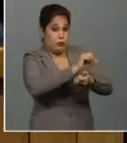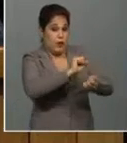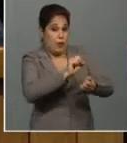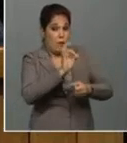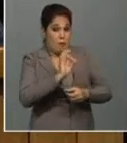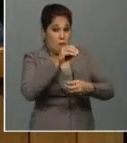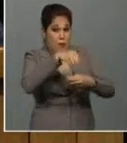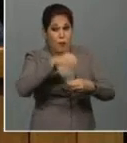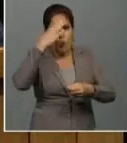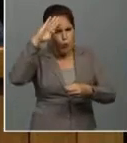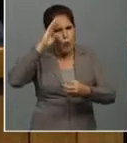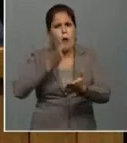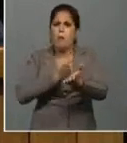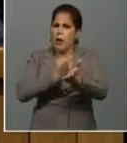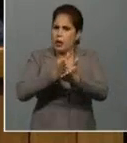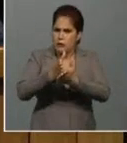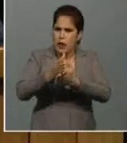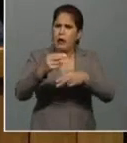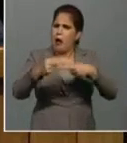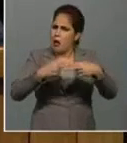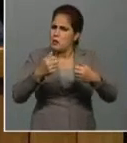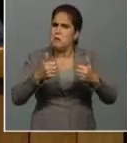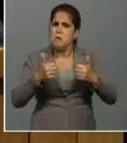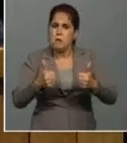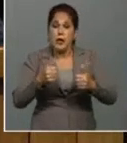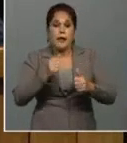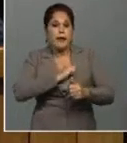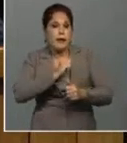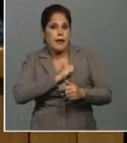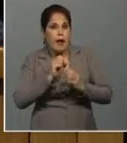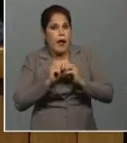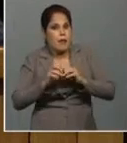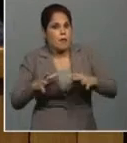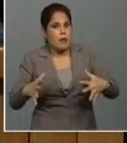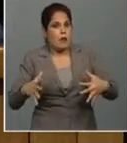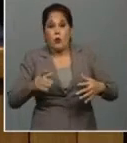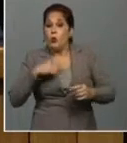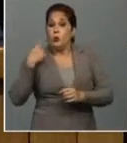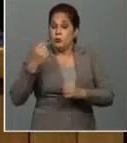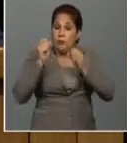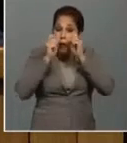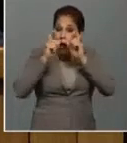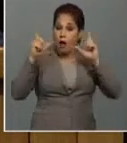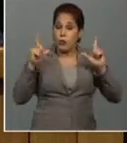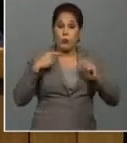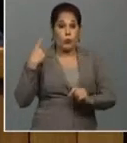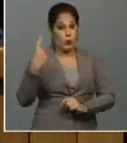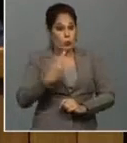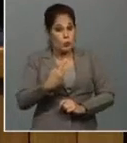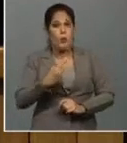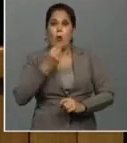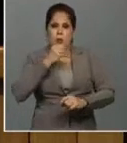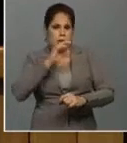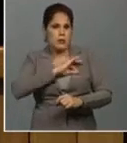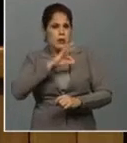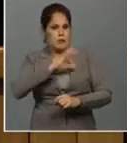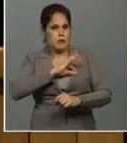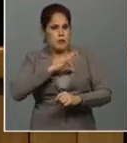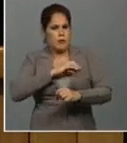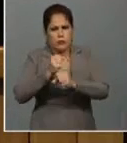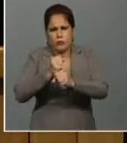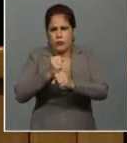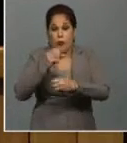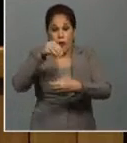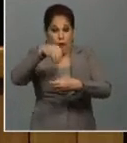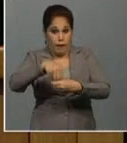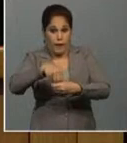cuba mantiene una línea de actuación que inspira admiración asombro y todo tipo de sentimientos favorables